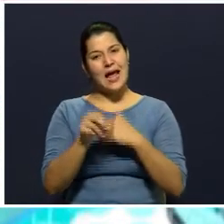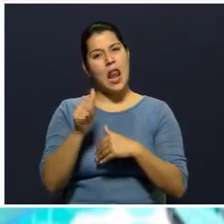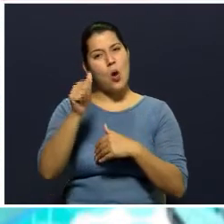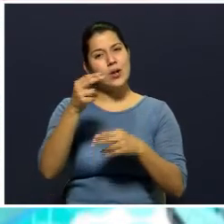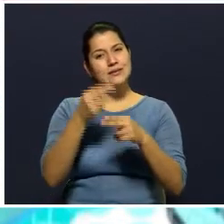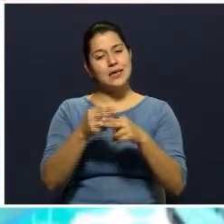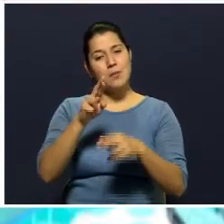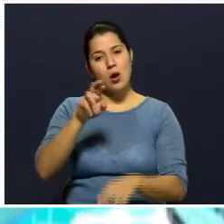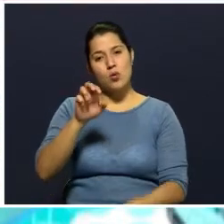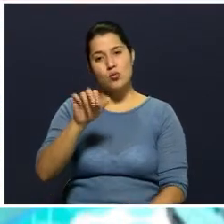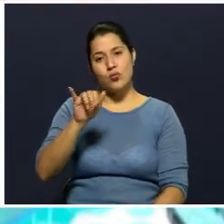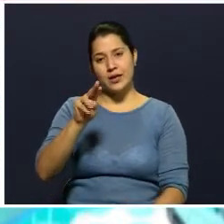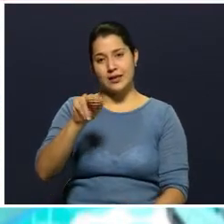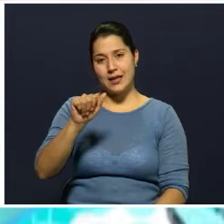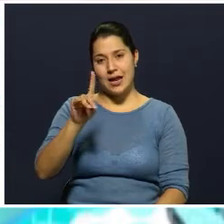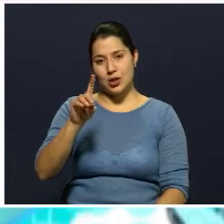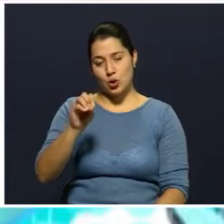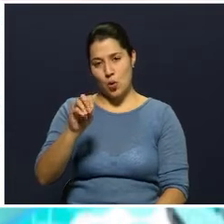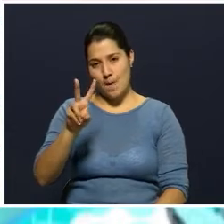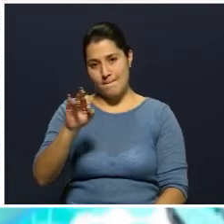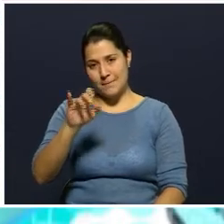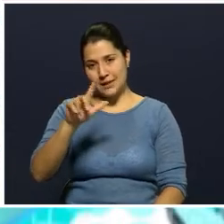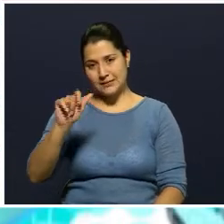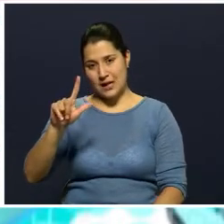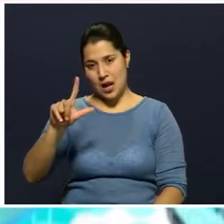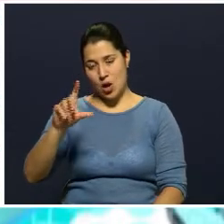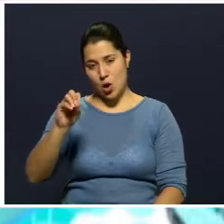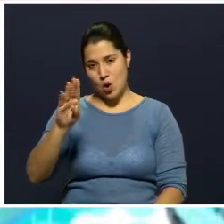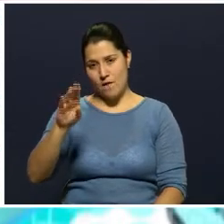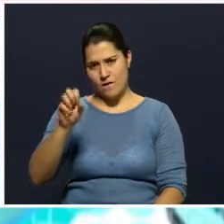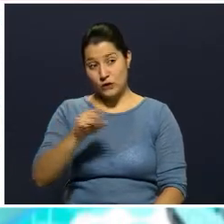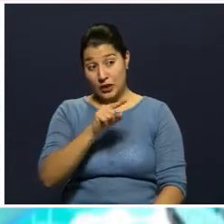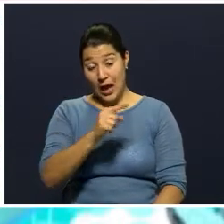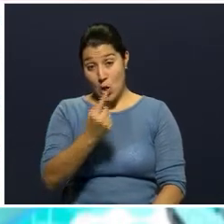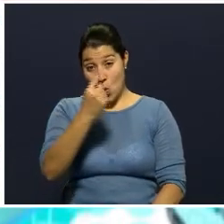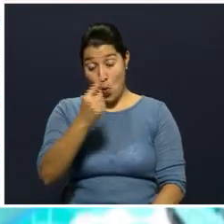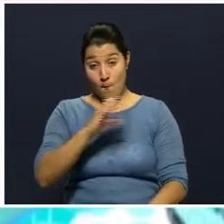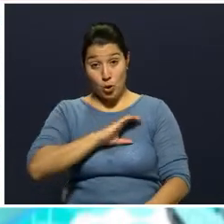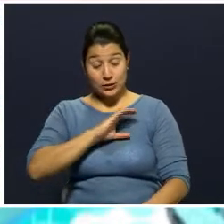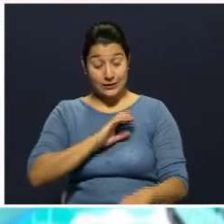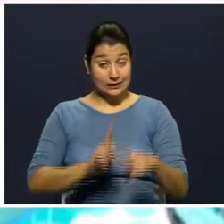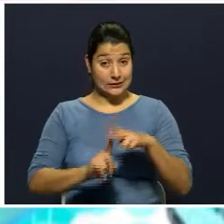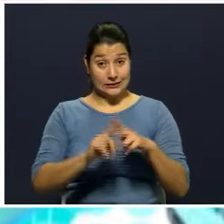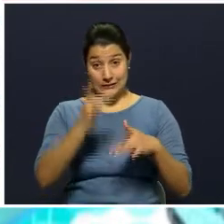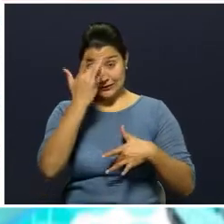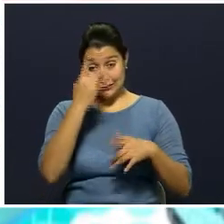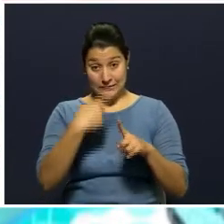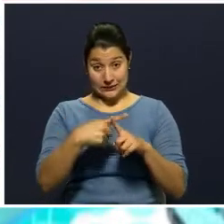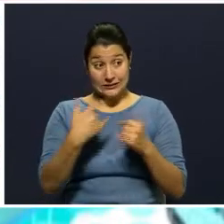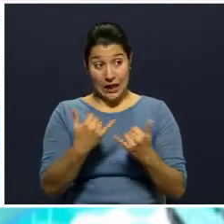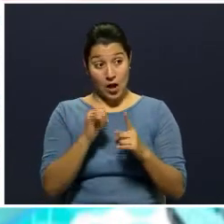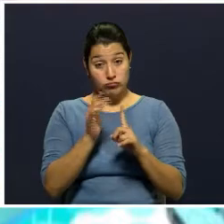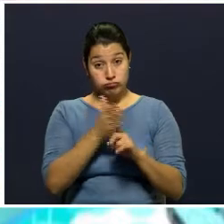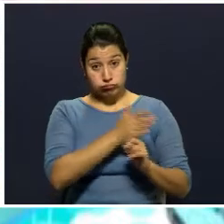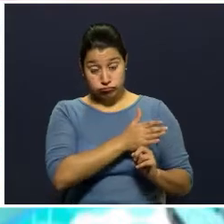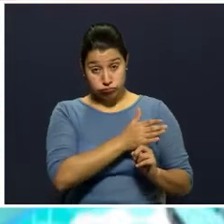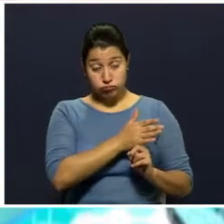donde uno de los policías dio positivo de COVID? ¿Qué pasó? Bueno, me estaba diciendo antes que está en